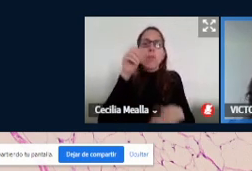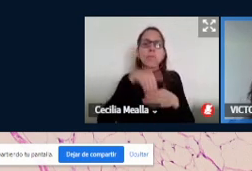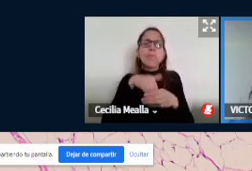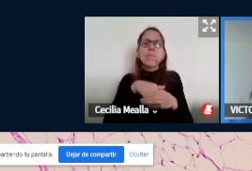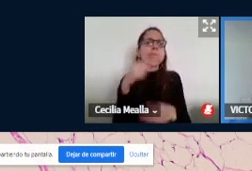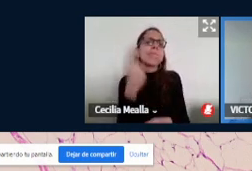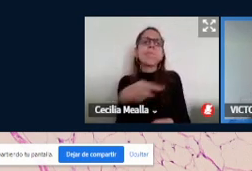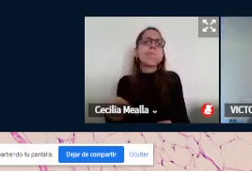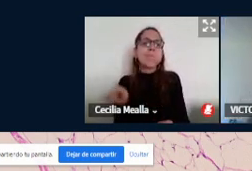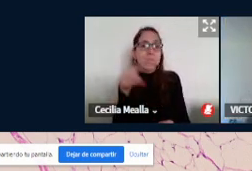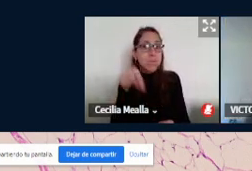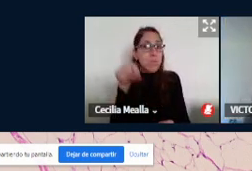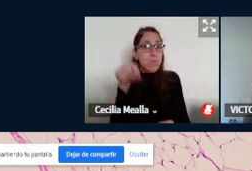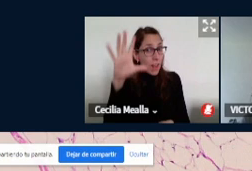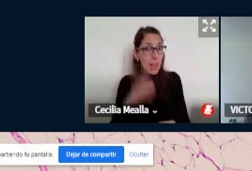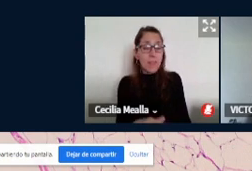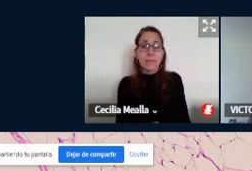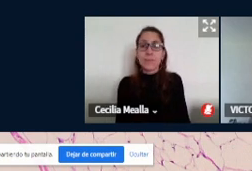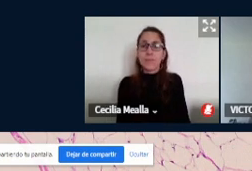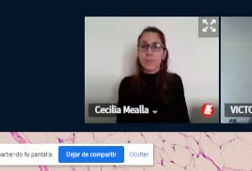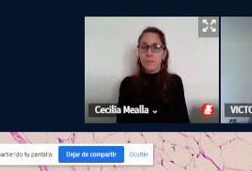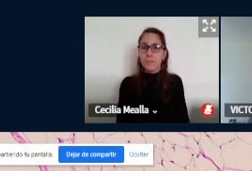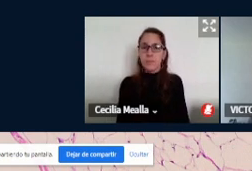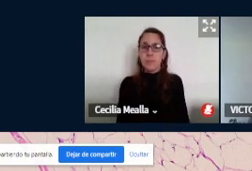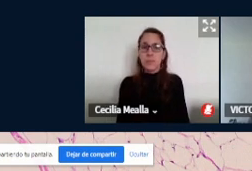¿Se acuerdan?